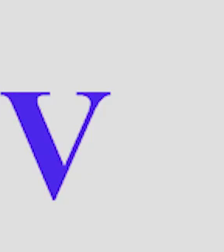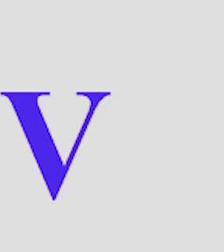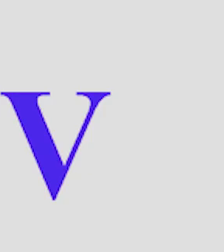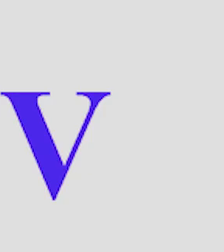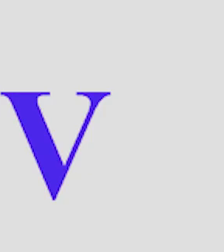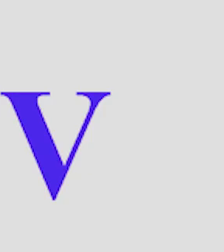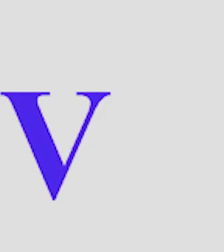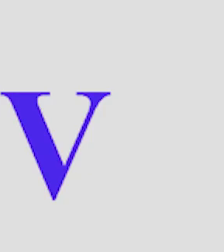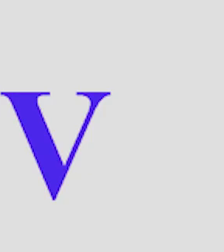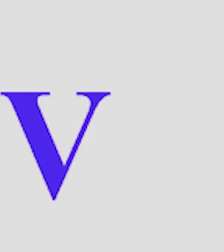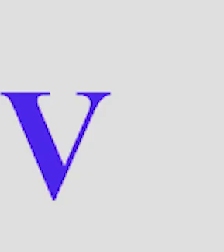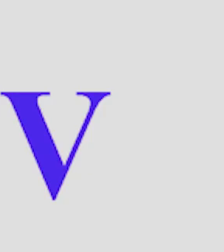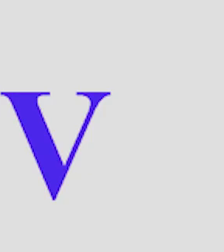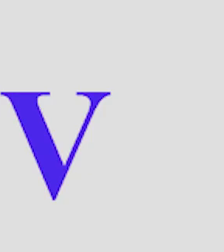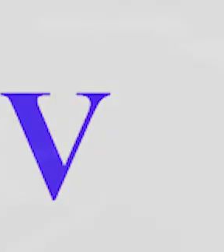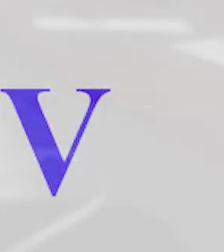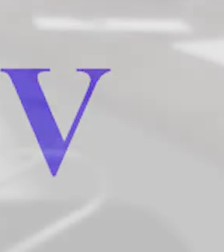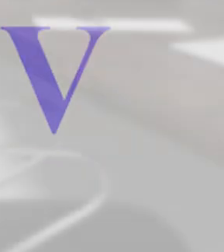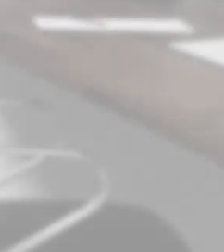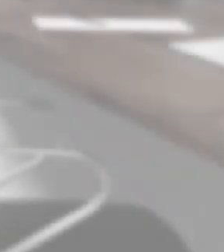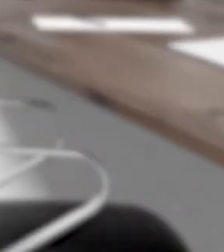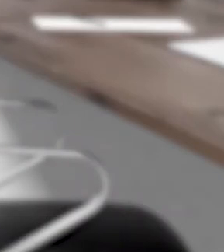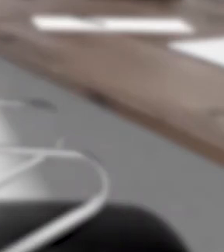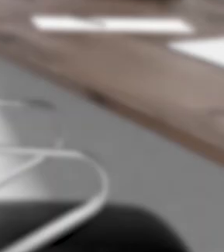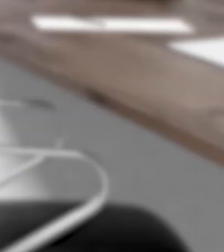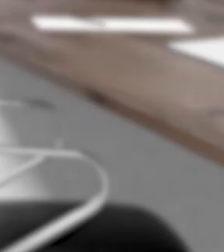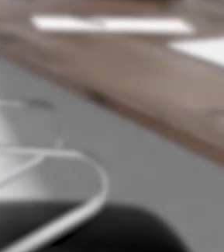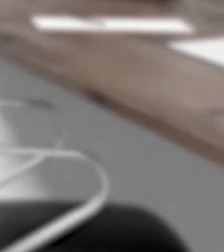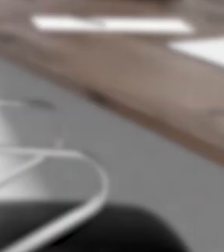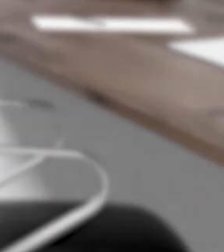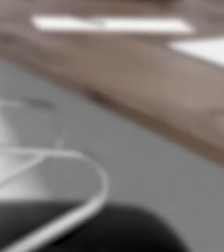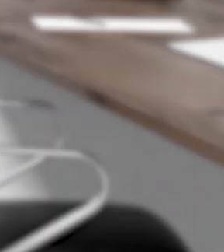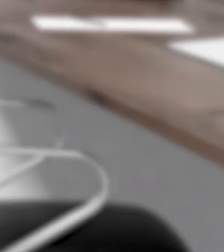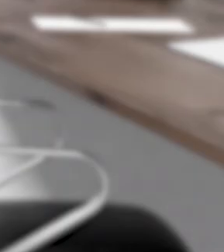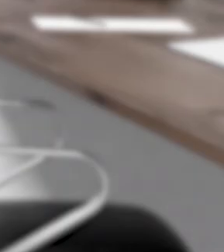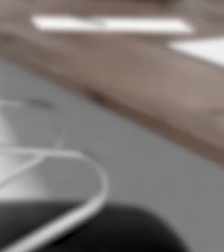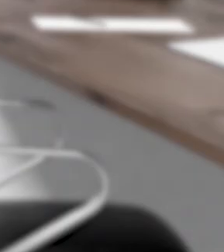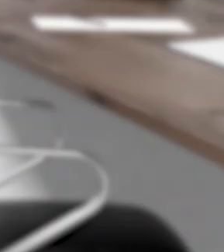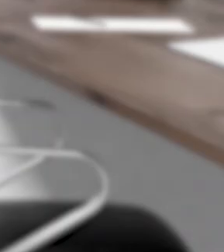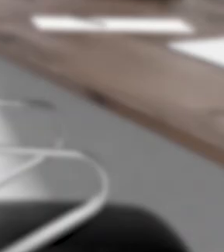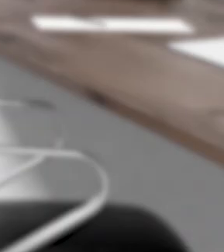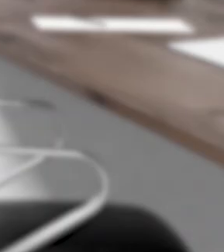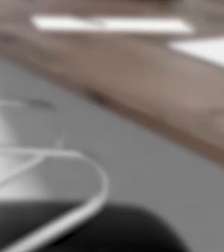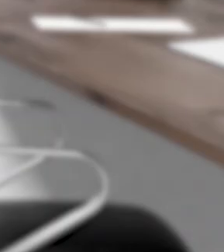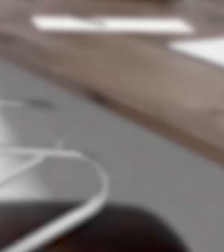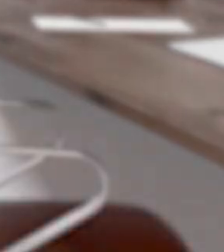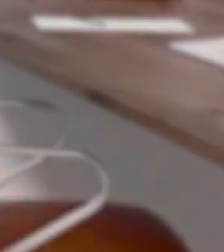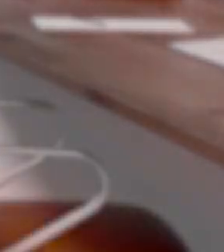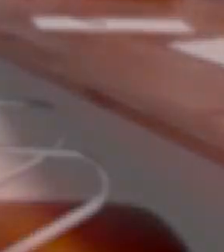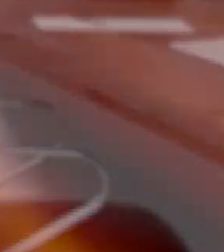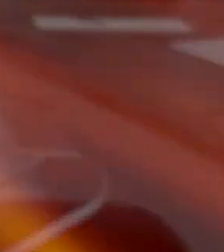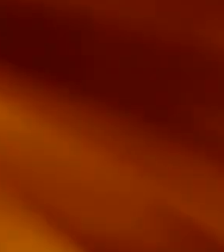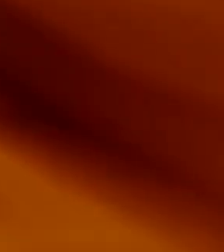sociales para que llegue a más personas. Yo soy Ricardo TV y nos vemos en la siguiente sección de noticias.